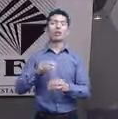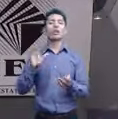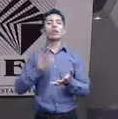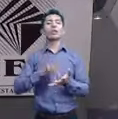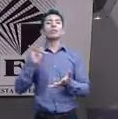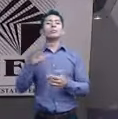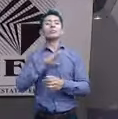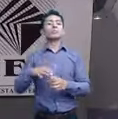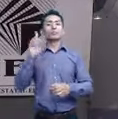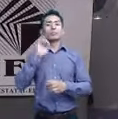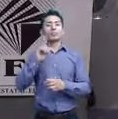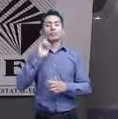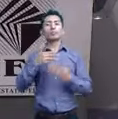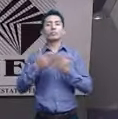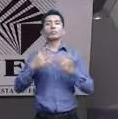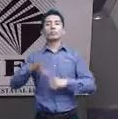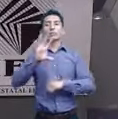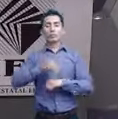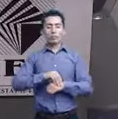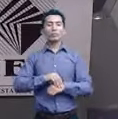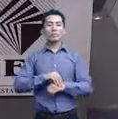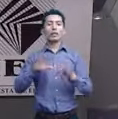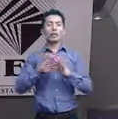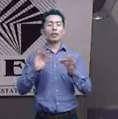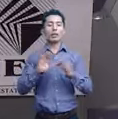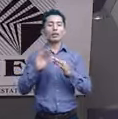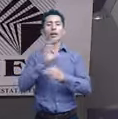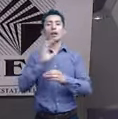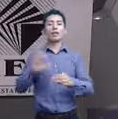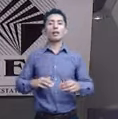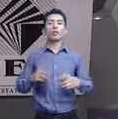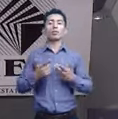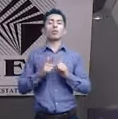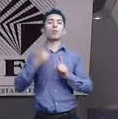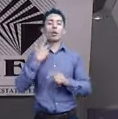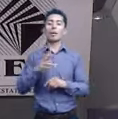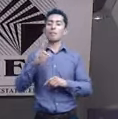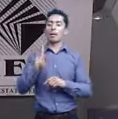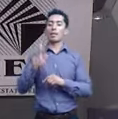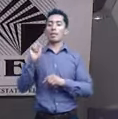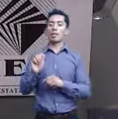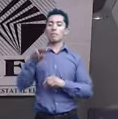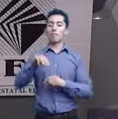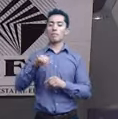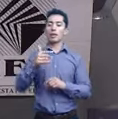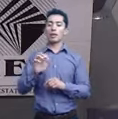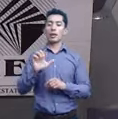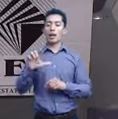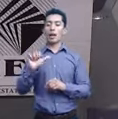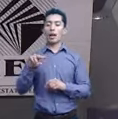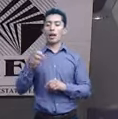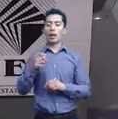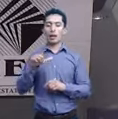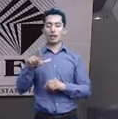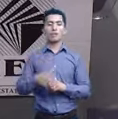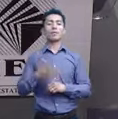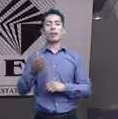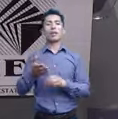Muchísimas gracias, candidata. Ahora le cedemos el uso de la voz al candidato del Partido del Trabajo, Miguel Ángel Peña Flores. Adelante,